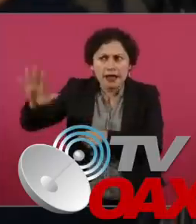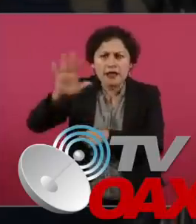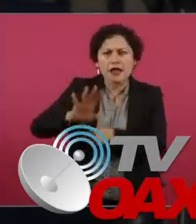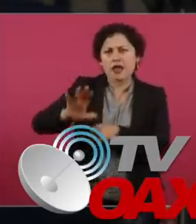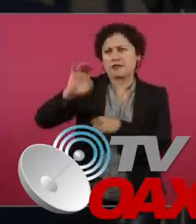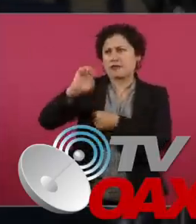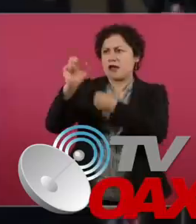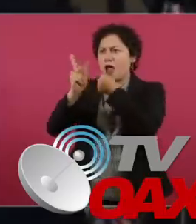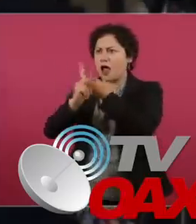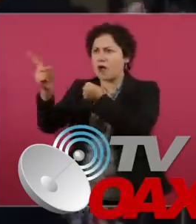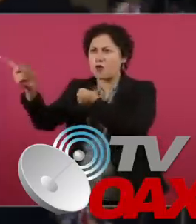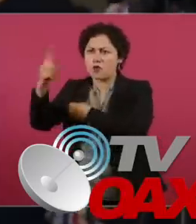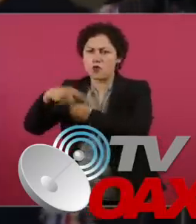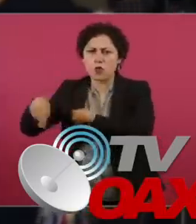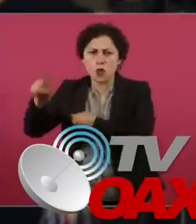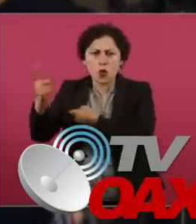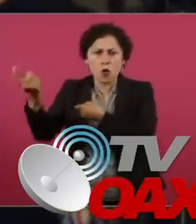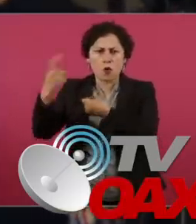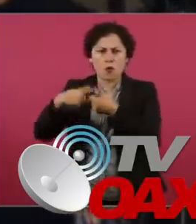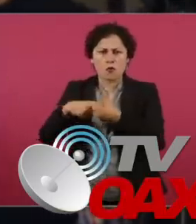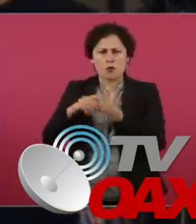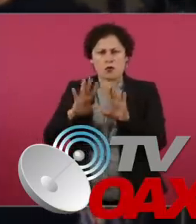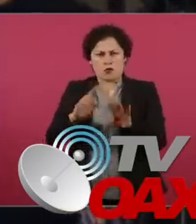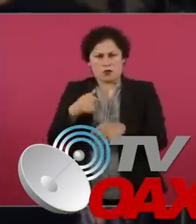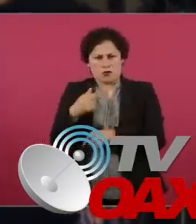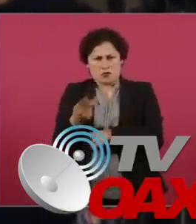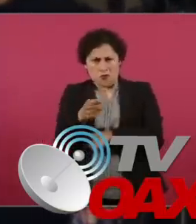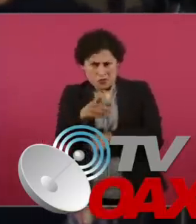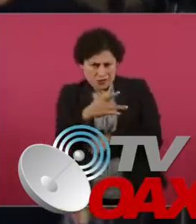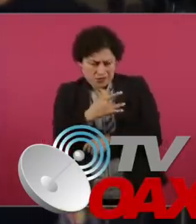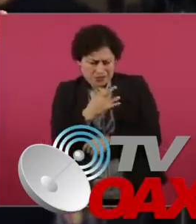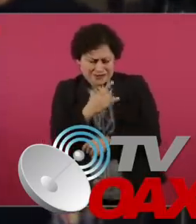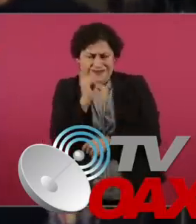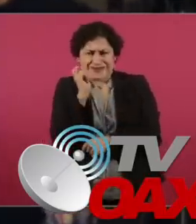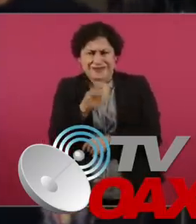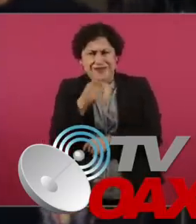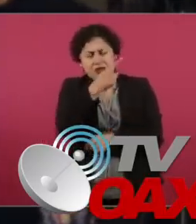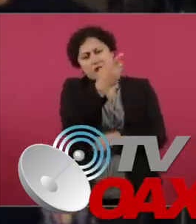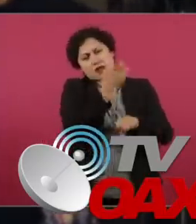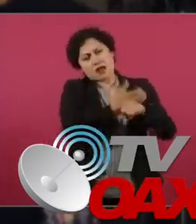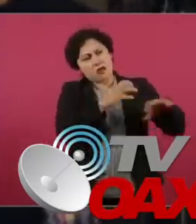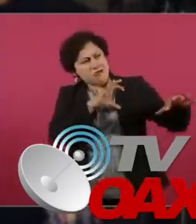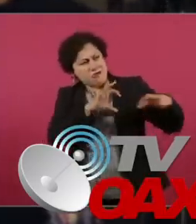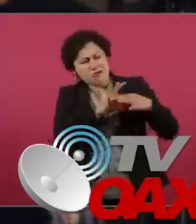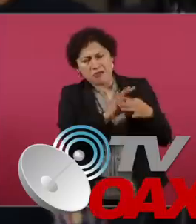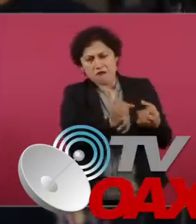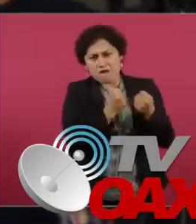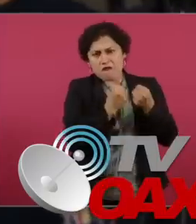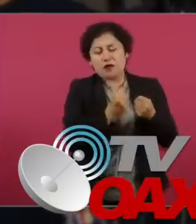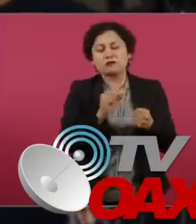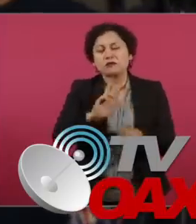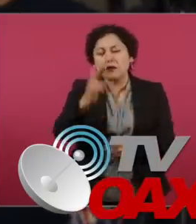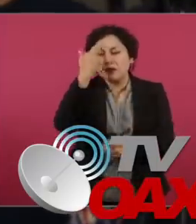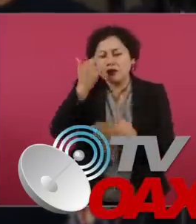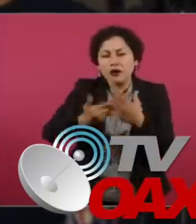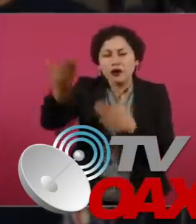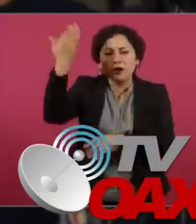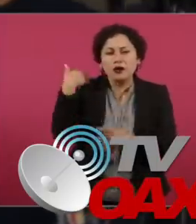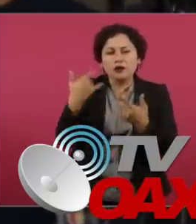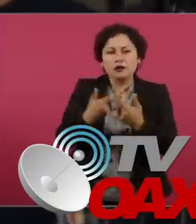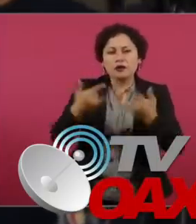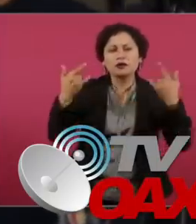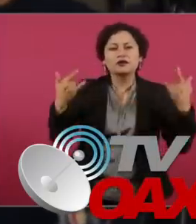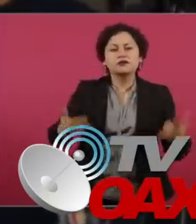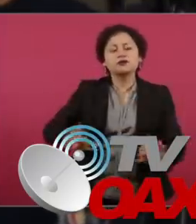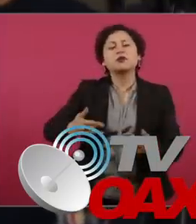dependemos mucho económicamente de Estados Unidos? Presidente Carranza, históricamente cuando sentía que estaba dependía